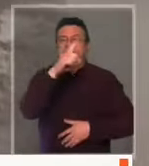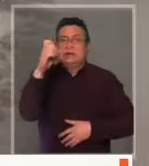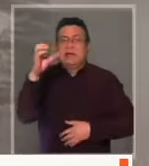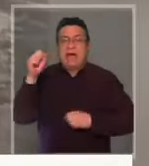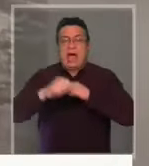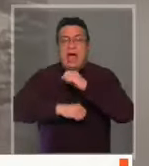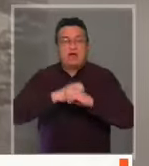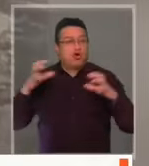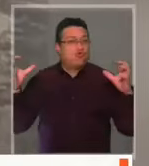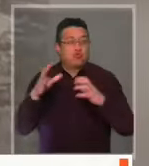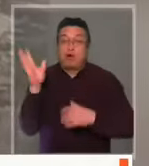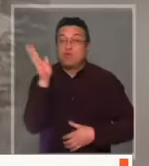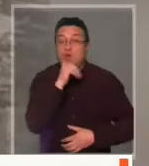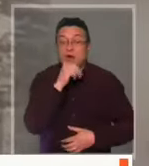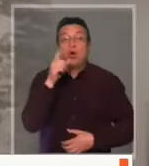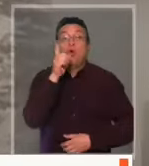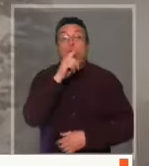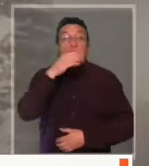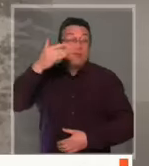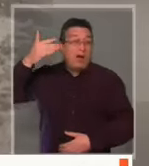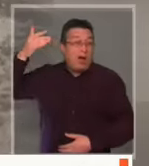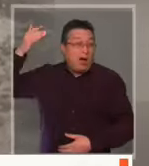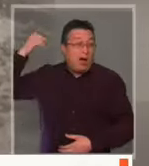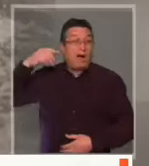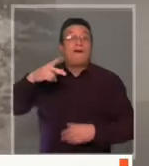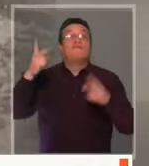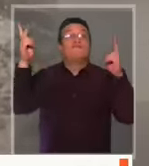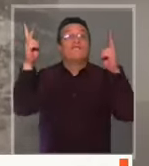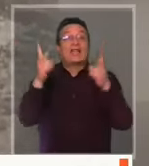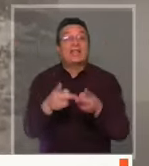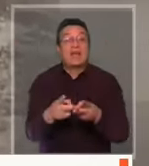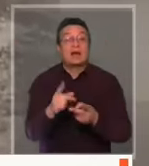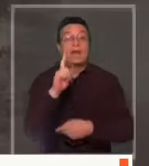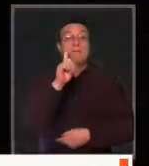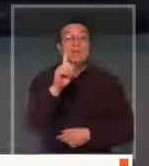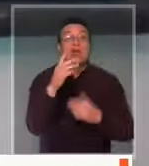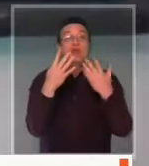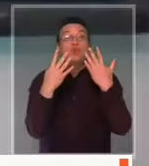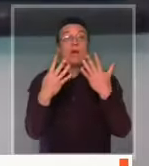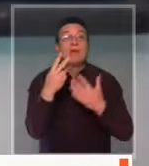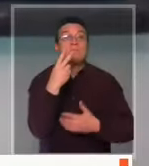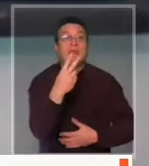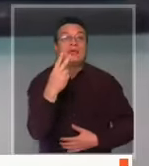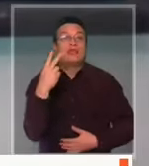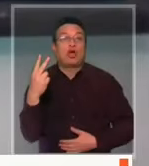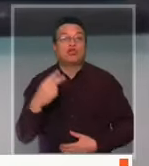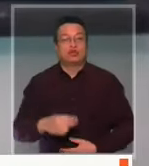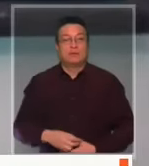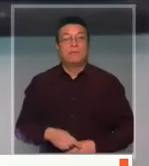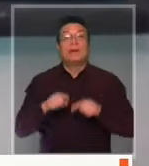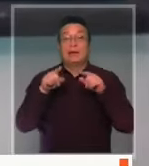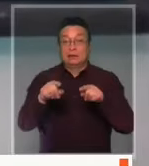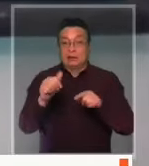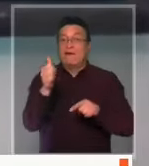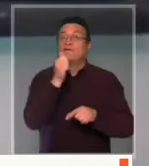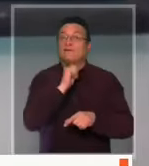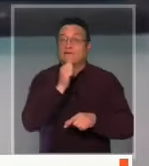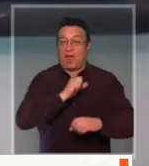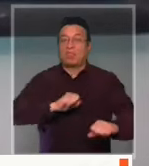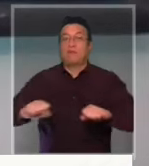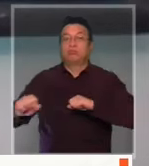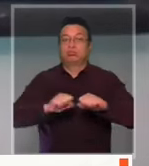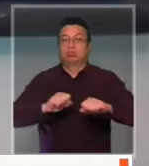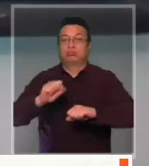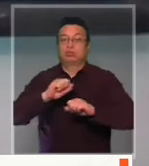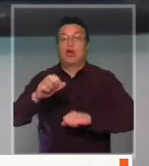último registro en la zona norte es el terremoto de Vallenar de 1922. Y eso es lo que no ha ocurrido en la parte